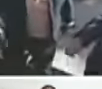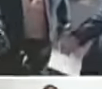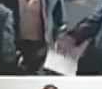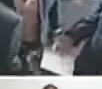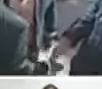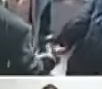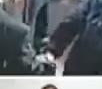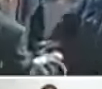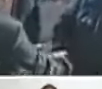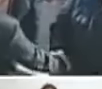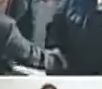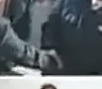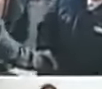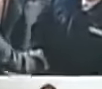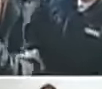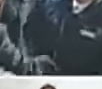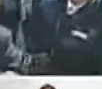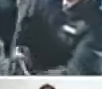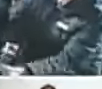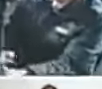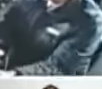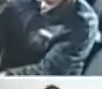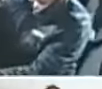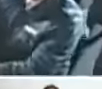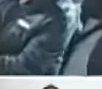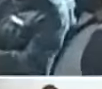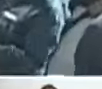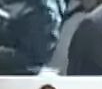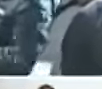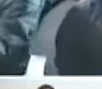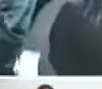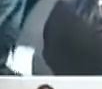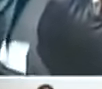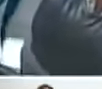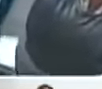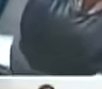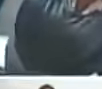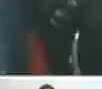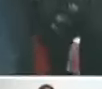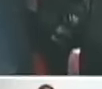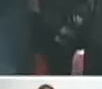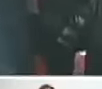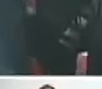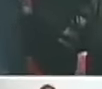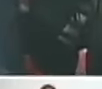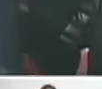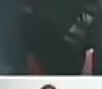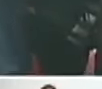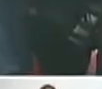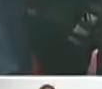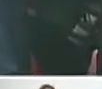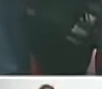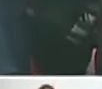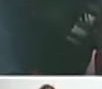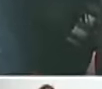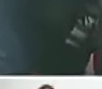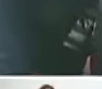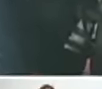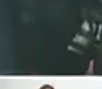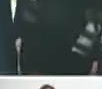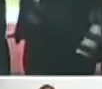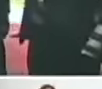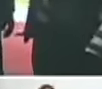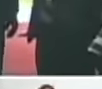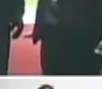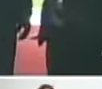firme. Esto ante los ataques constantes por parte de Guyana, de la ExxonMobil, del Comando Sur y de Estados